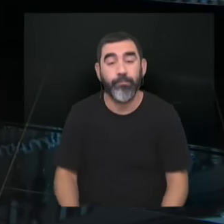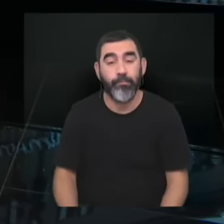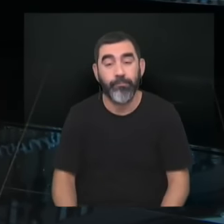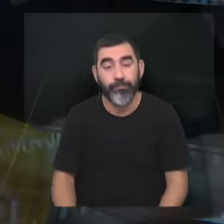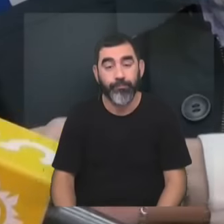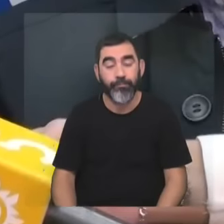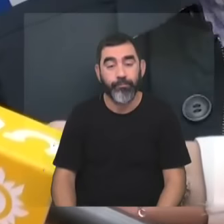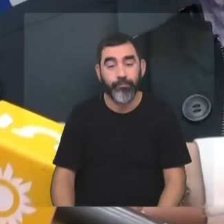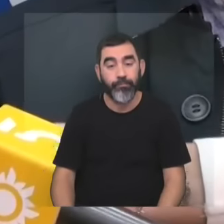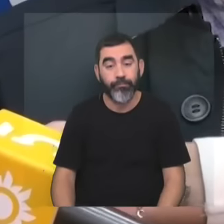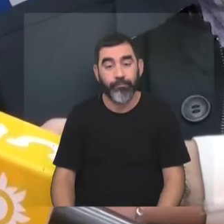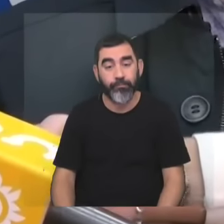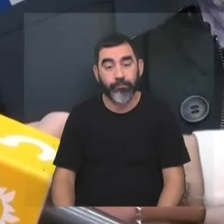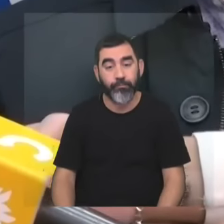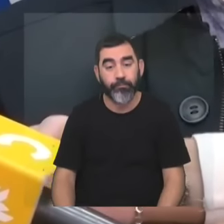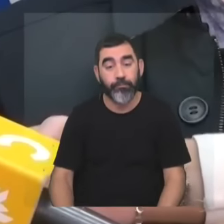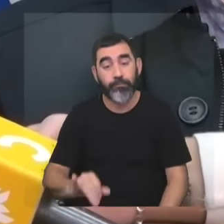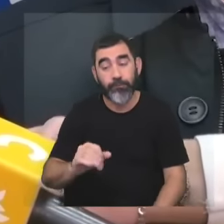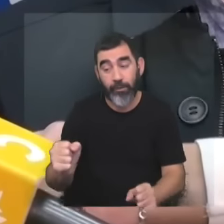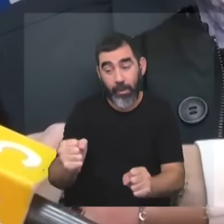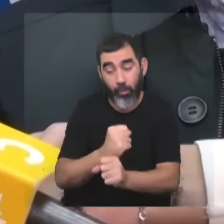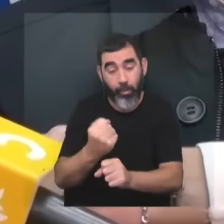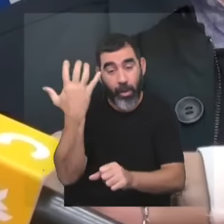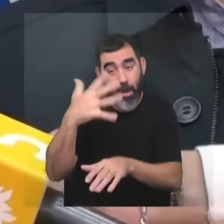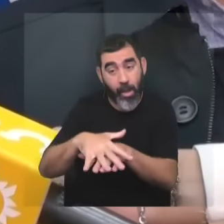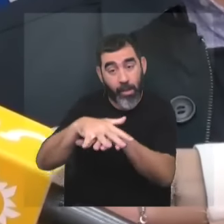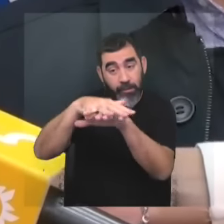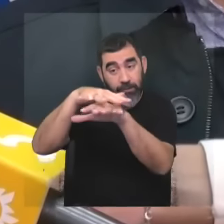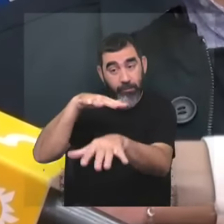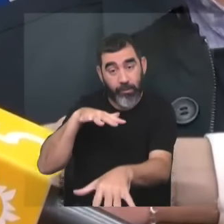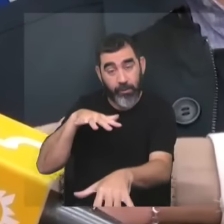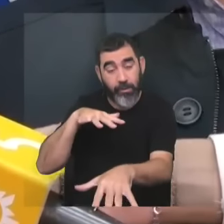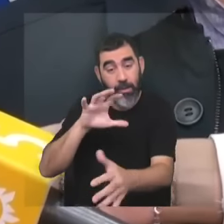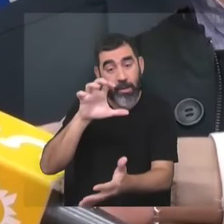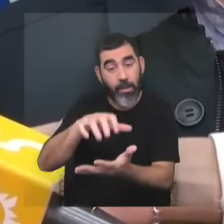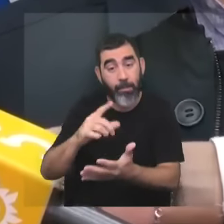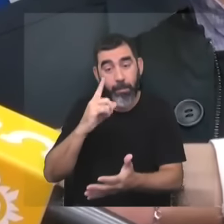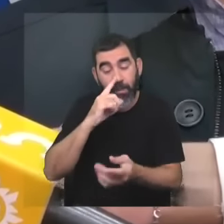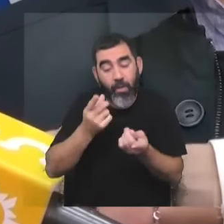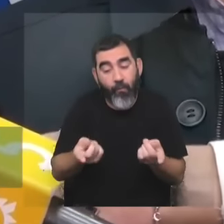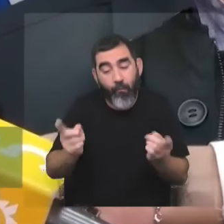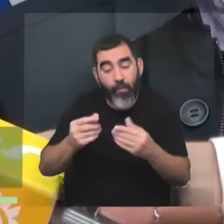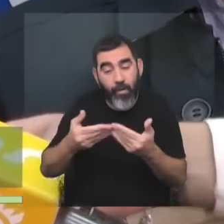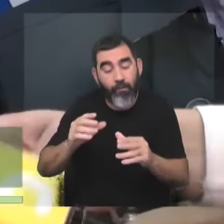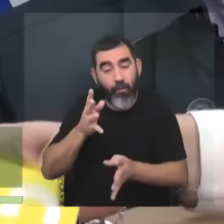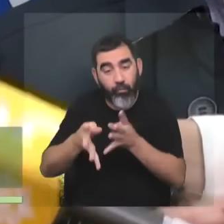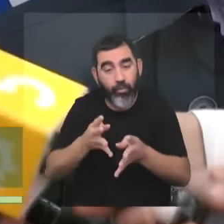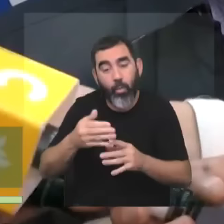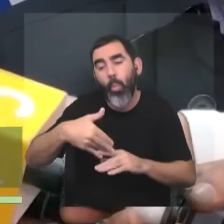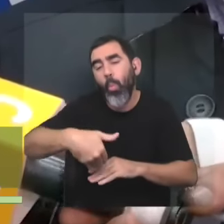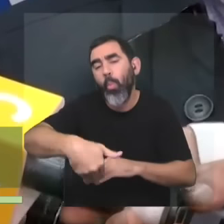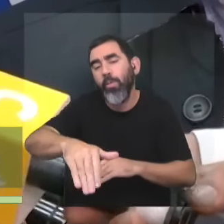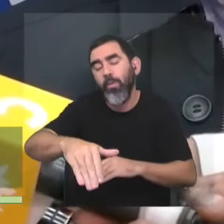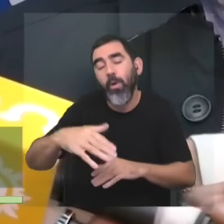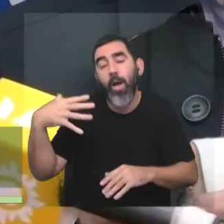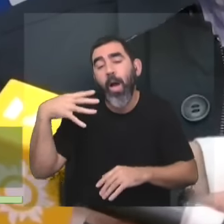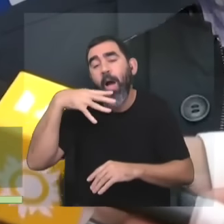empleo sea refrendado por la asamblea de los trabajadores la planta de minas vuelve abrir cuándo bueno